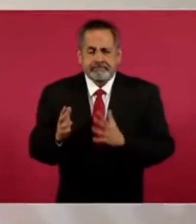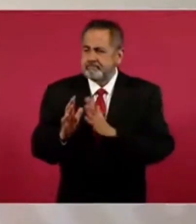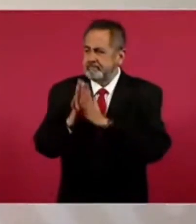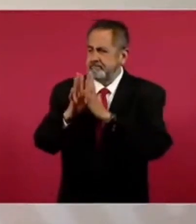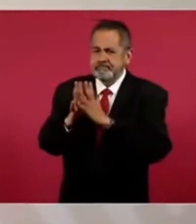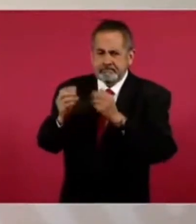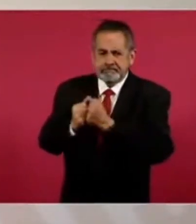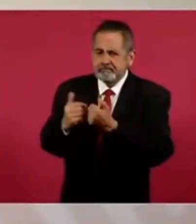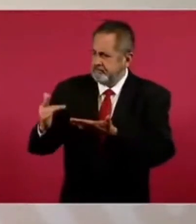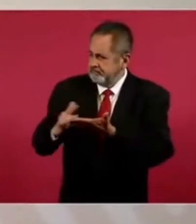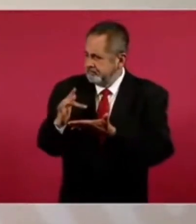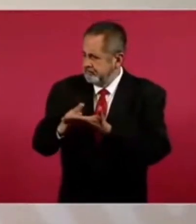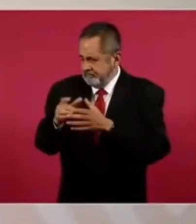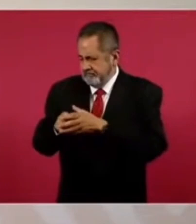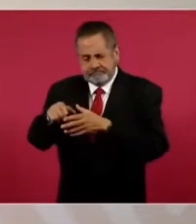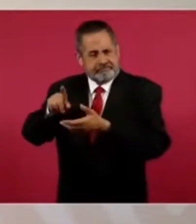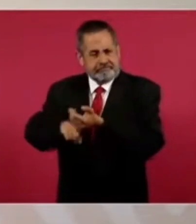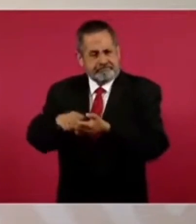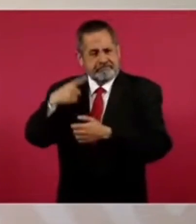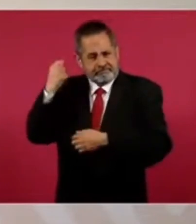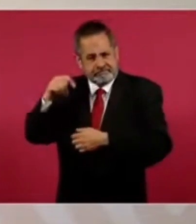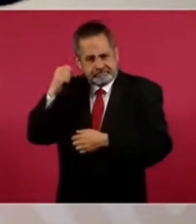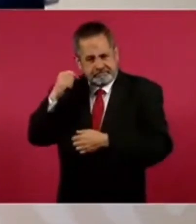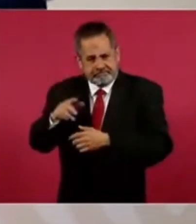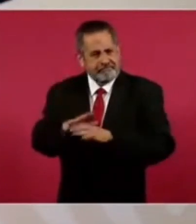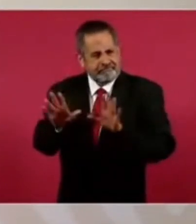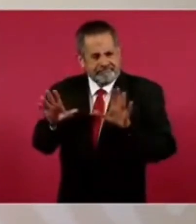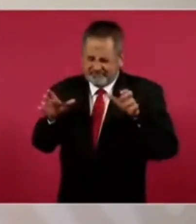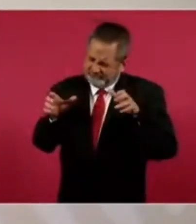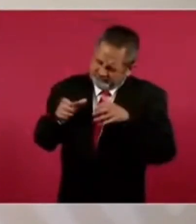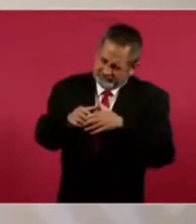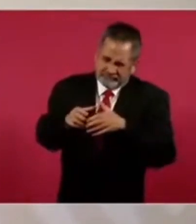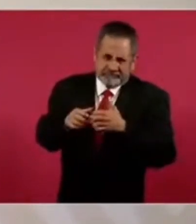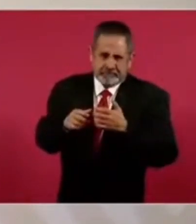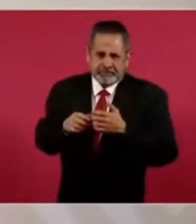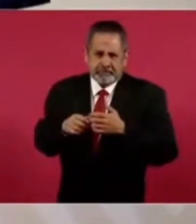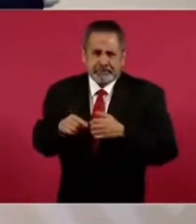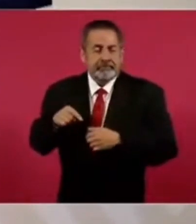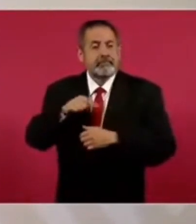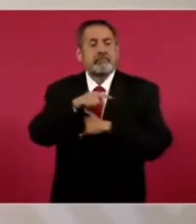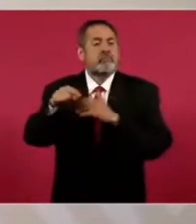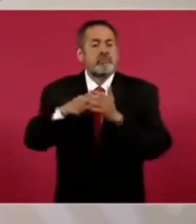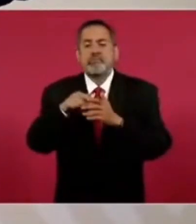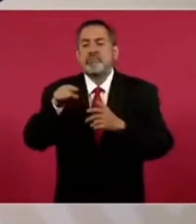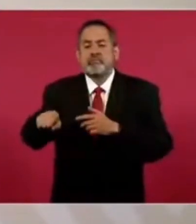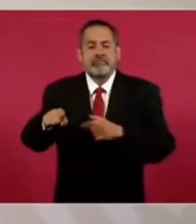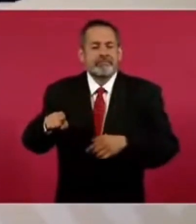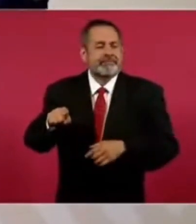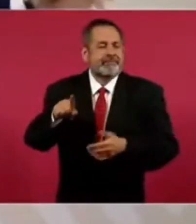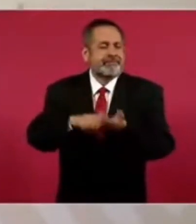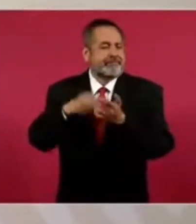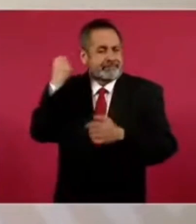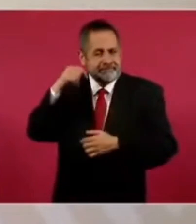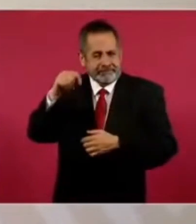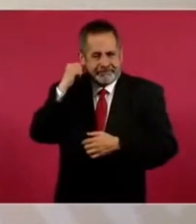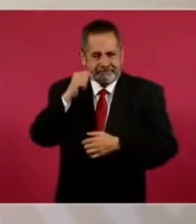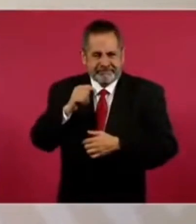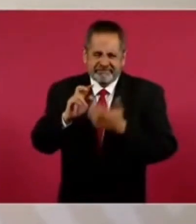participación, mucho apoyo, y cerremos todos los palacios municipales,